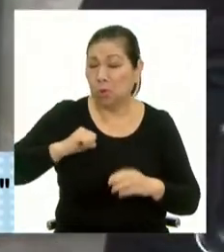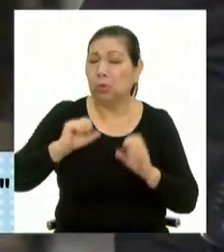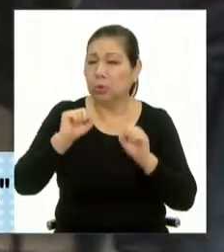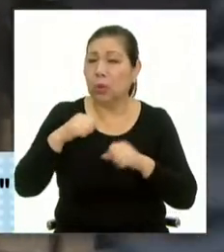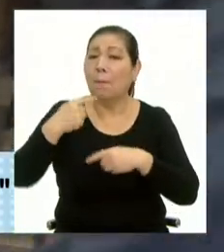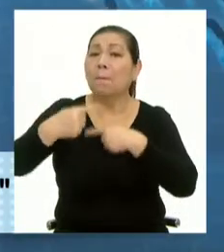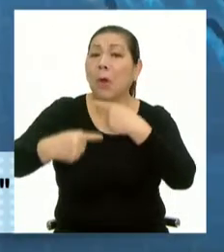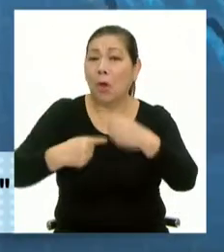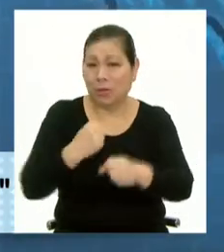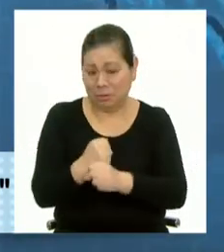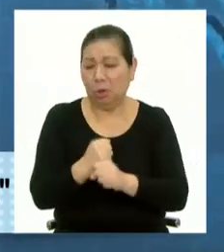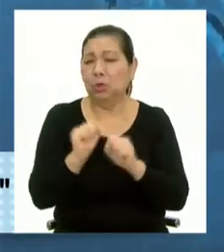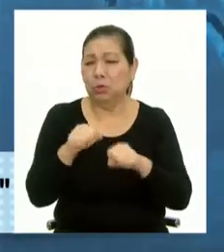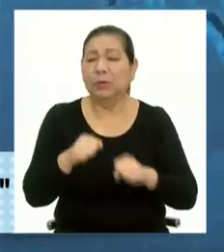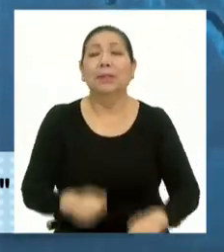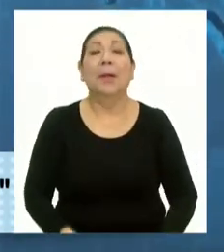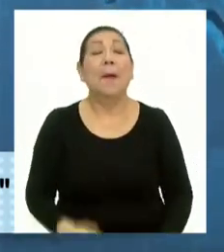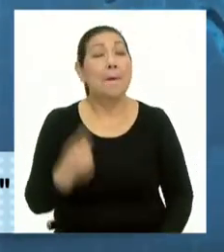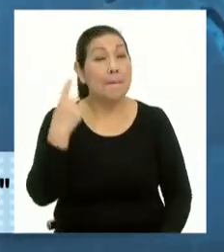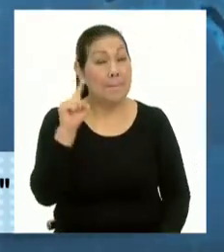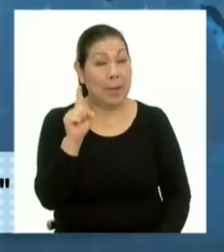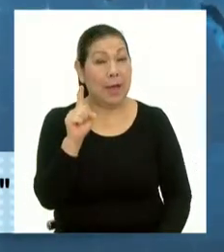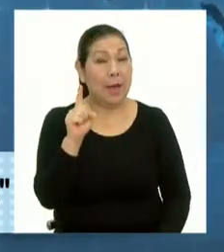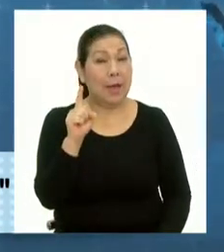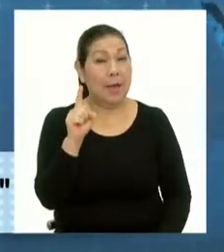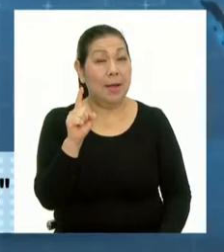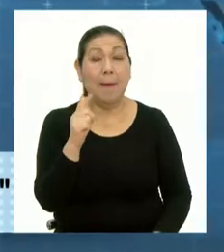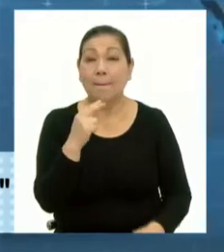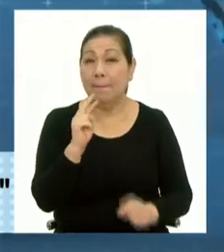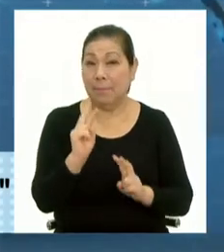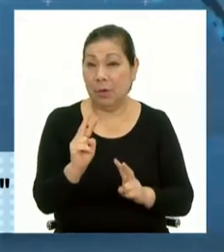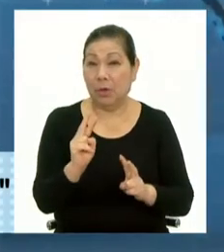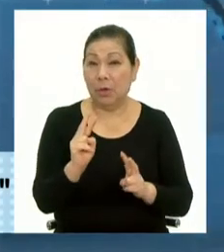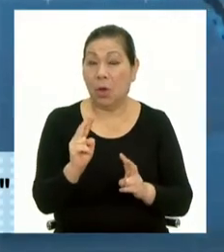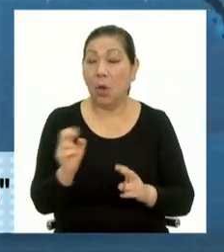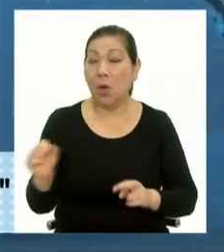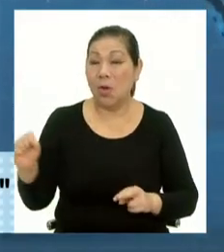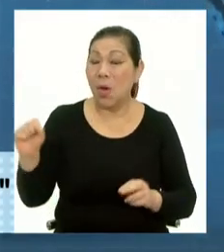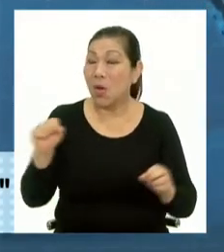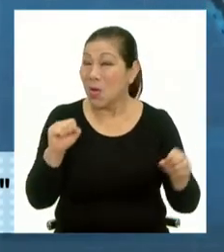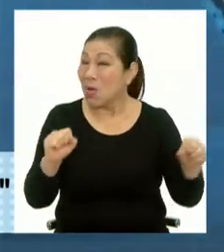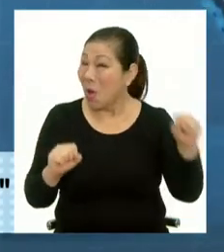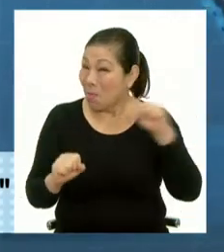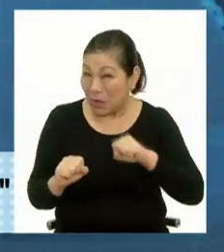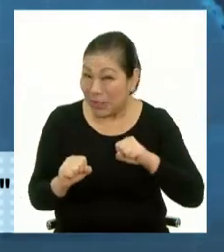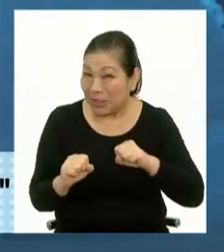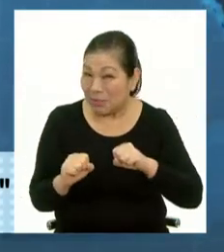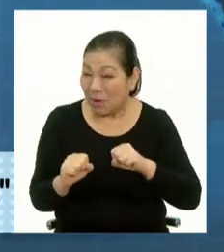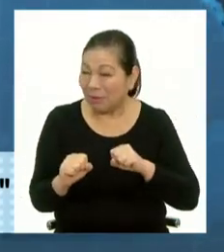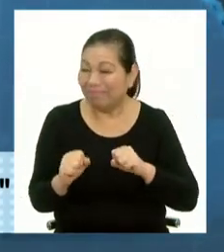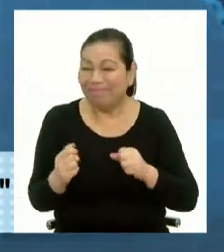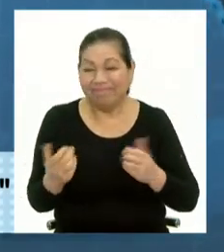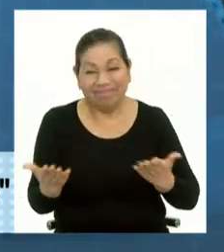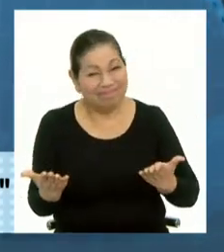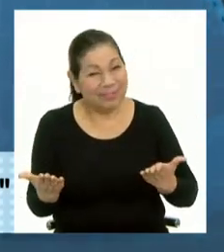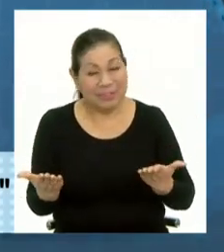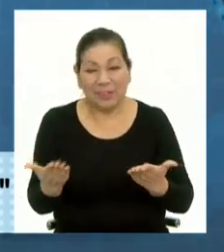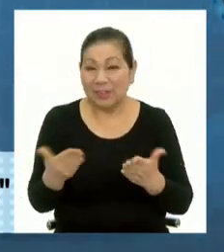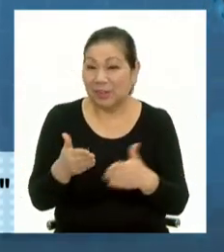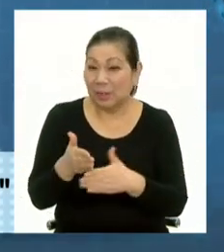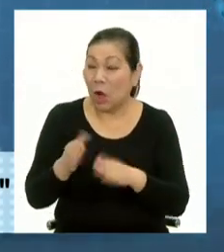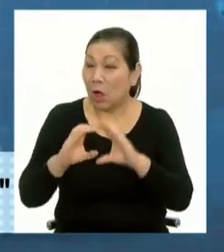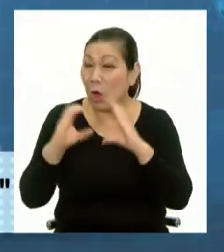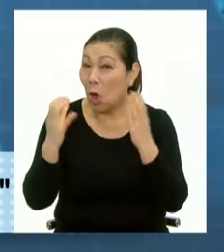del próximo año. Creo que para hacer un muro de contención frente al comunismo, no solamente hay que hacerlo a través